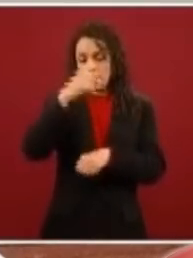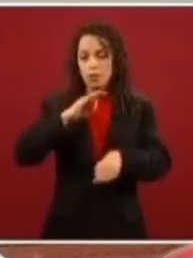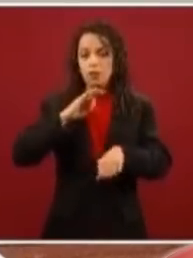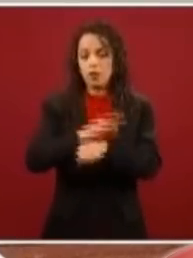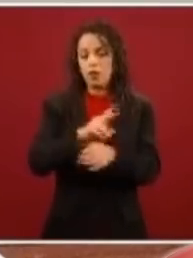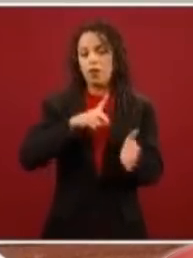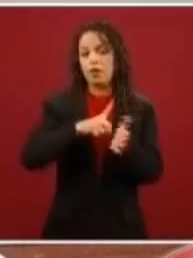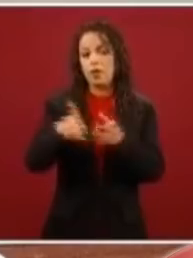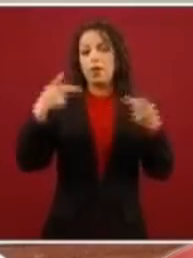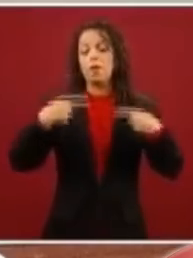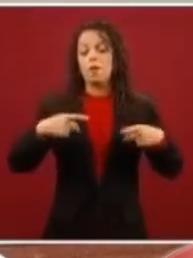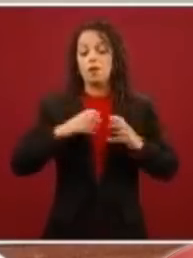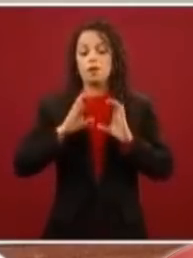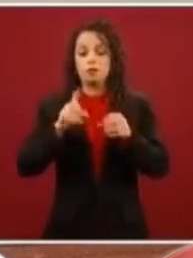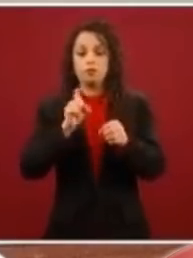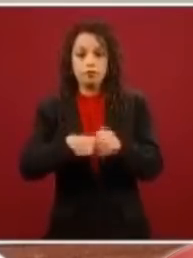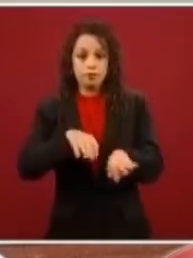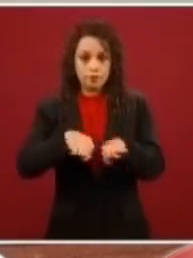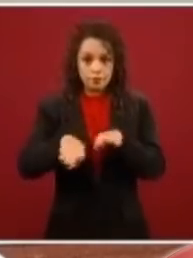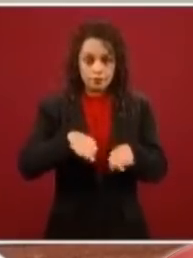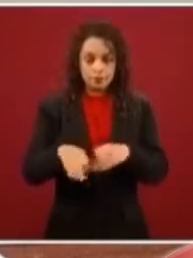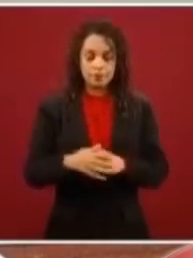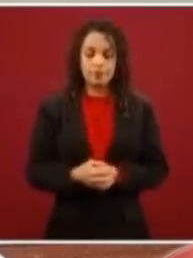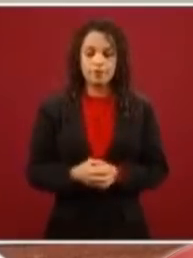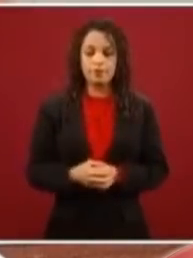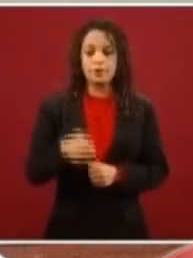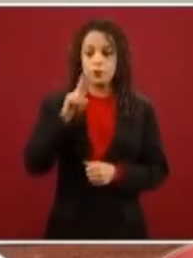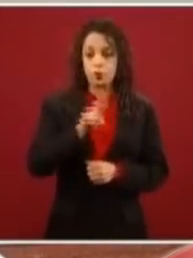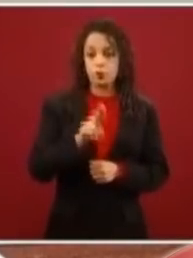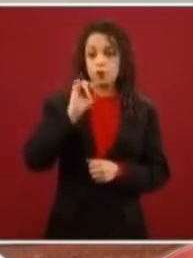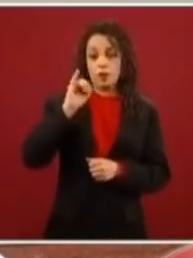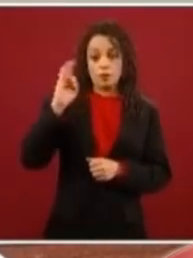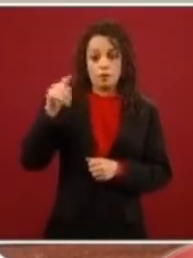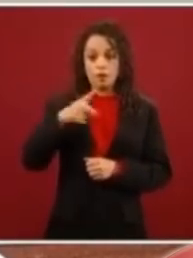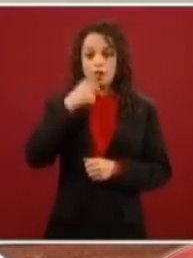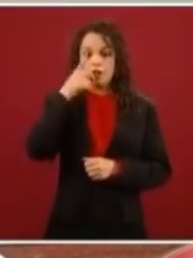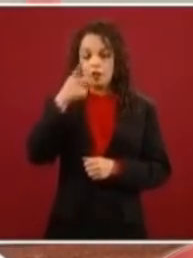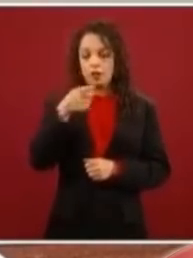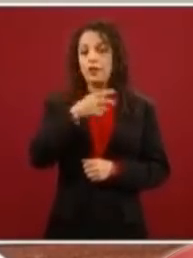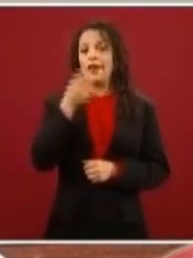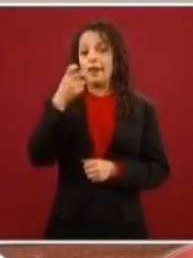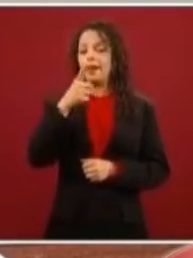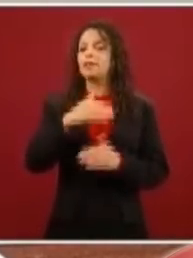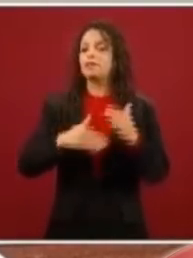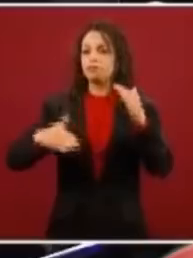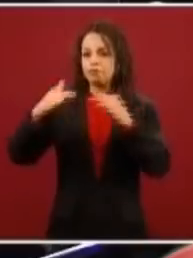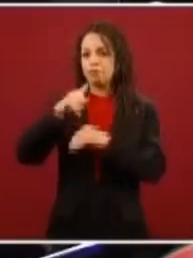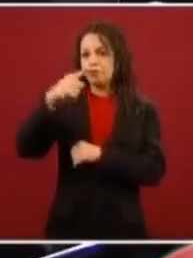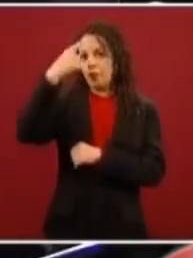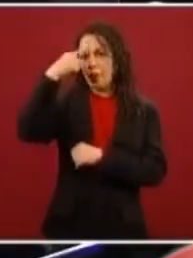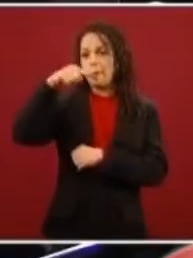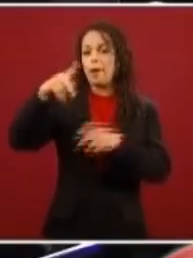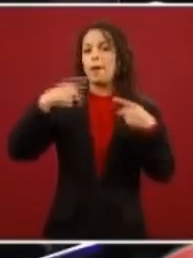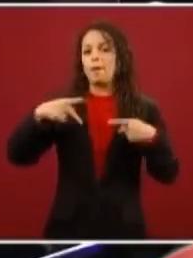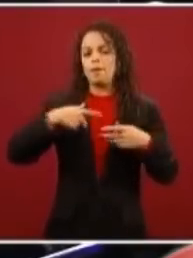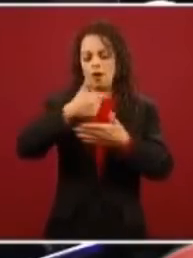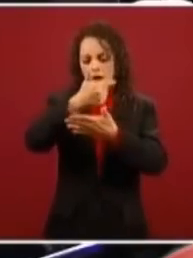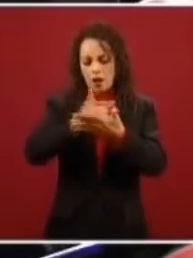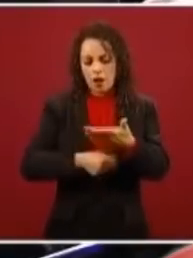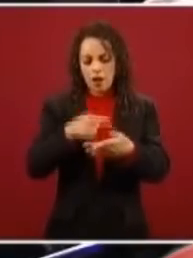trabajadores, lo que hace a la Unidad de Inteligencia Financiera es subir a Altos Hornos de México a la lista de personas bloqueadas,